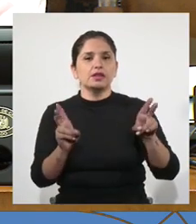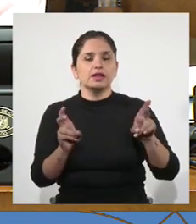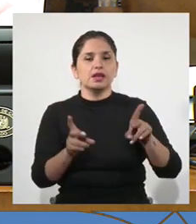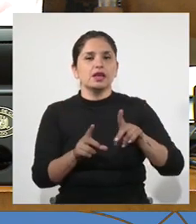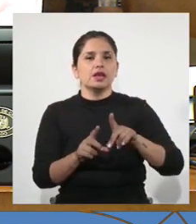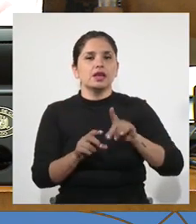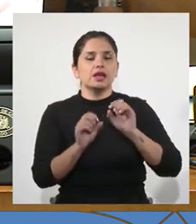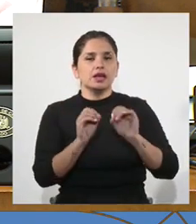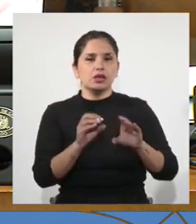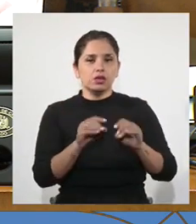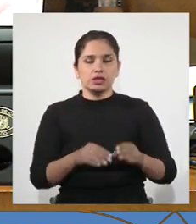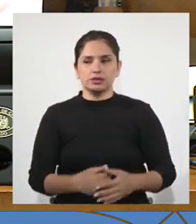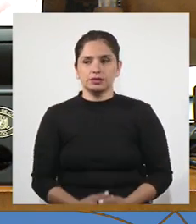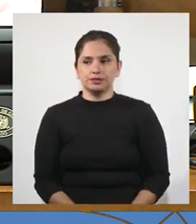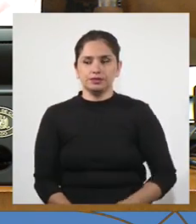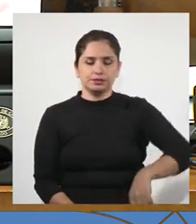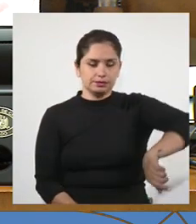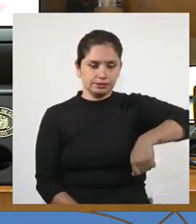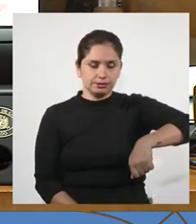¿Sí le parece?